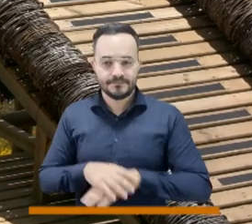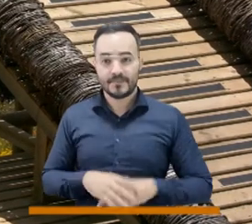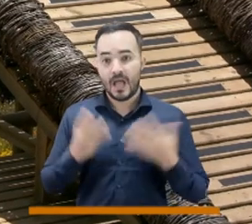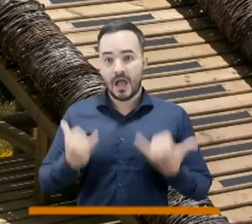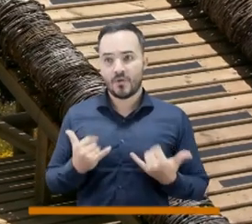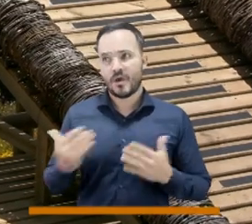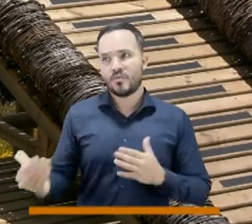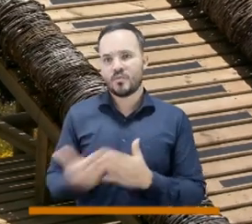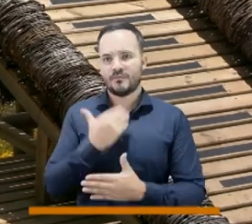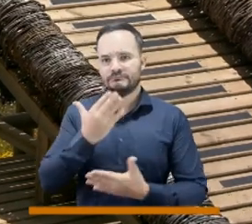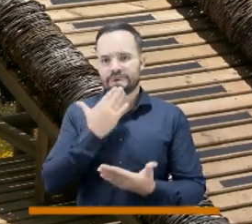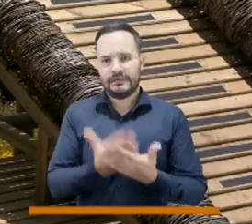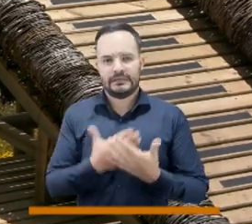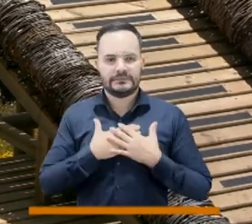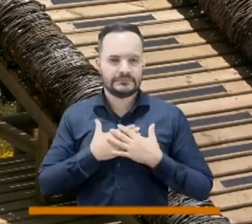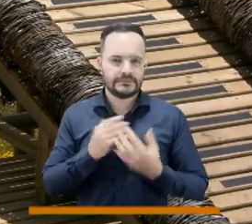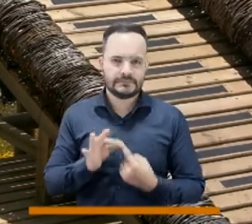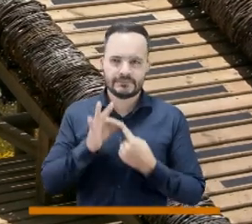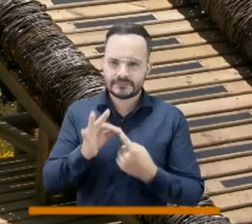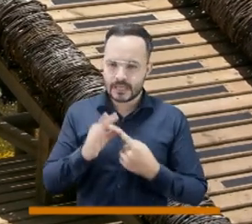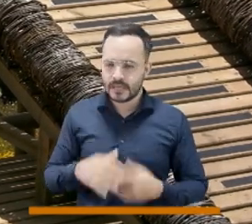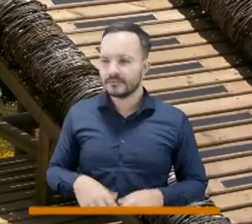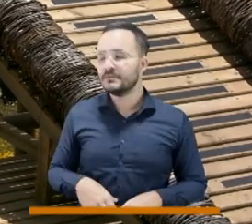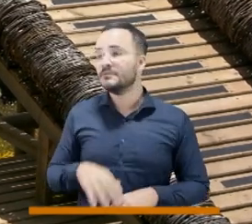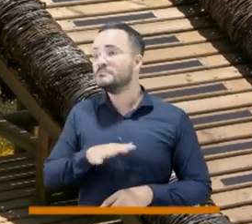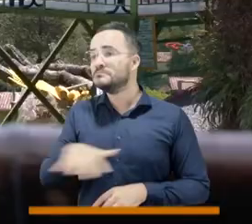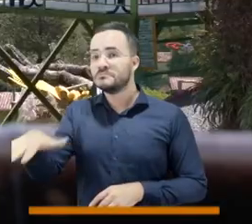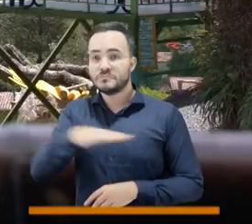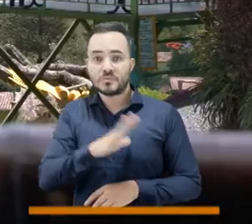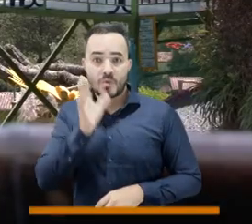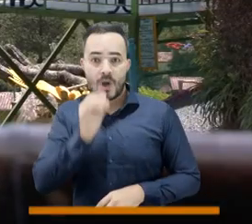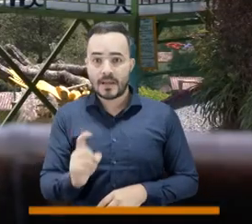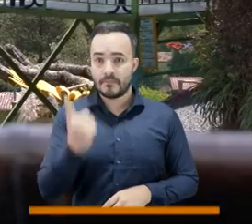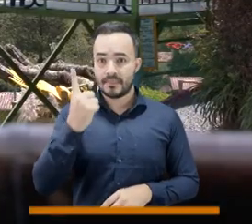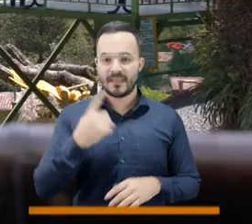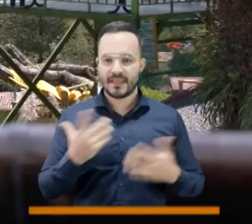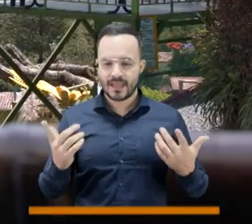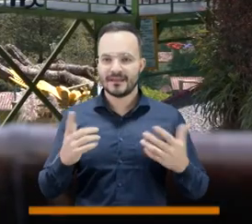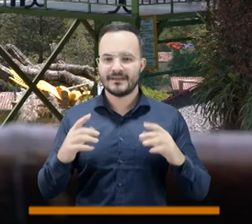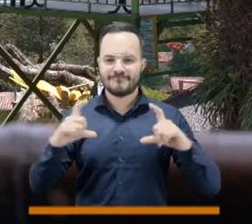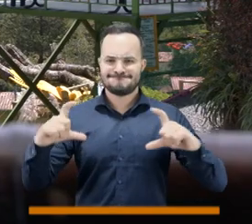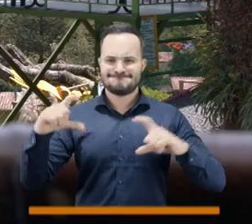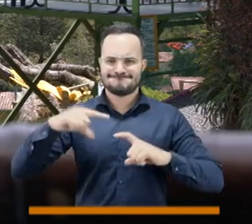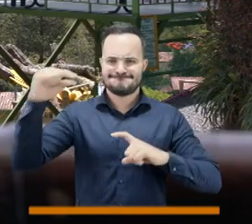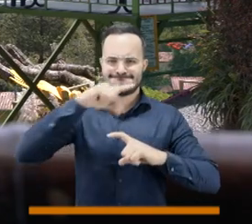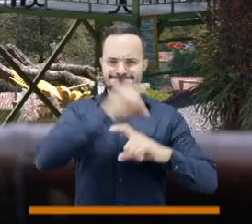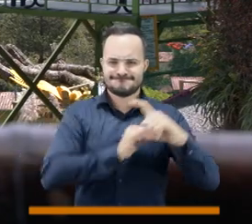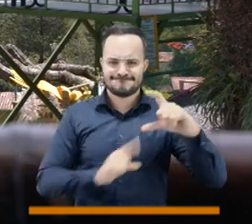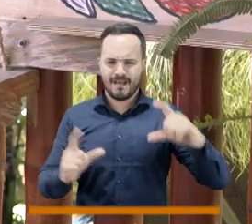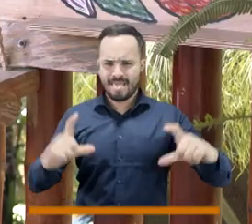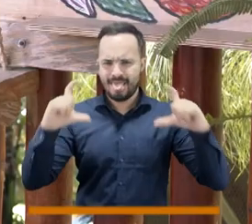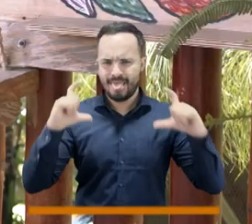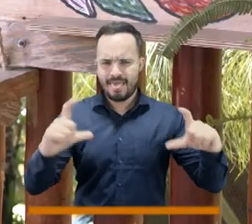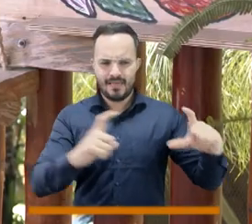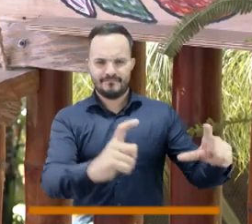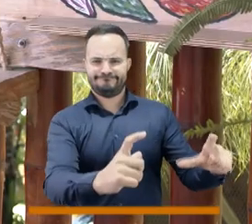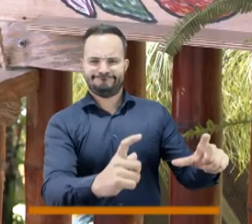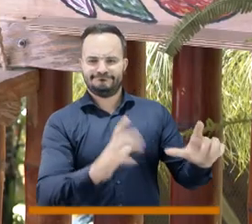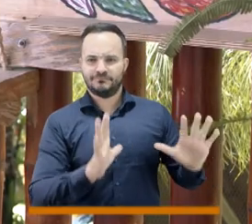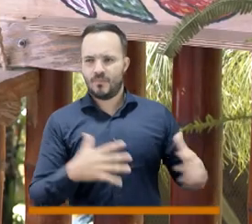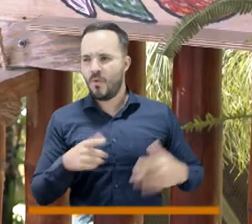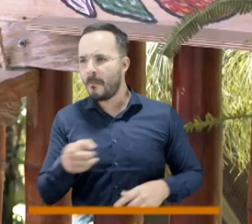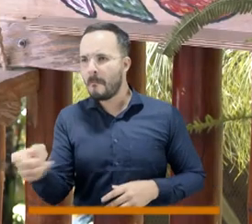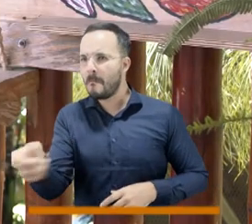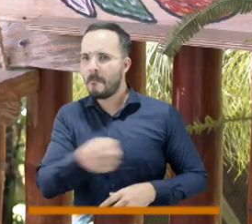atracción, que es una mano de Dios y un girasol gigante único en nuestra región, para que vengan y se tomen fotos y disfruten de esa panorámica tan linda